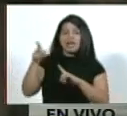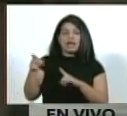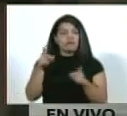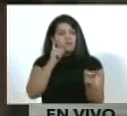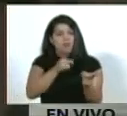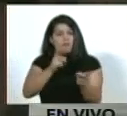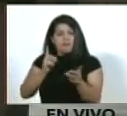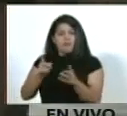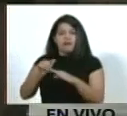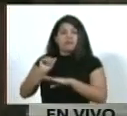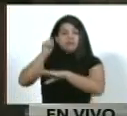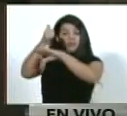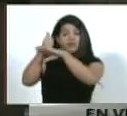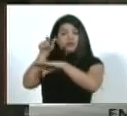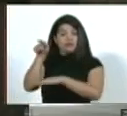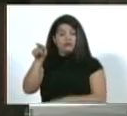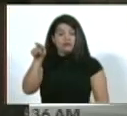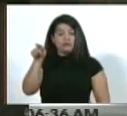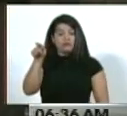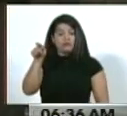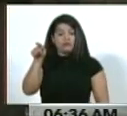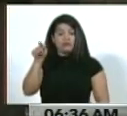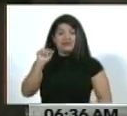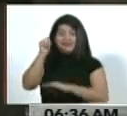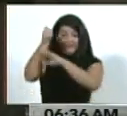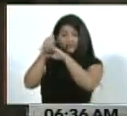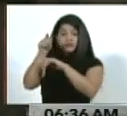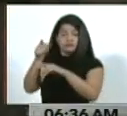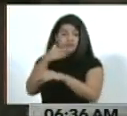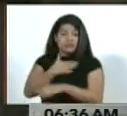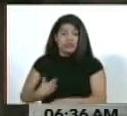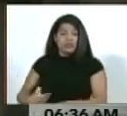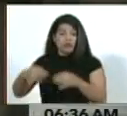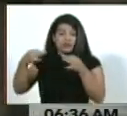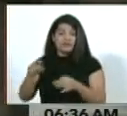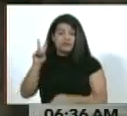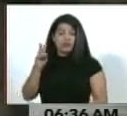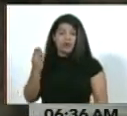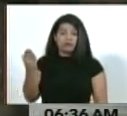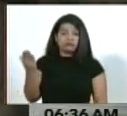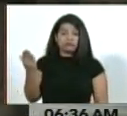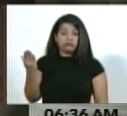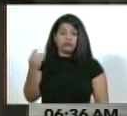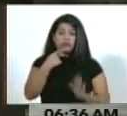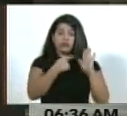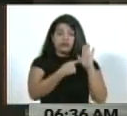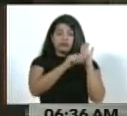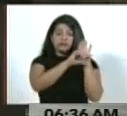en jefe a esta institución. Entonces, ¿cómo se nos pide